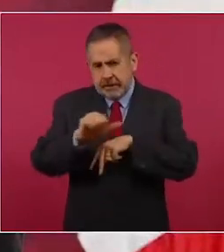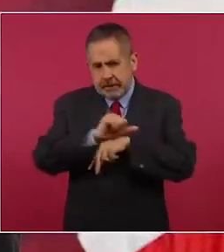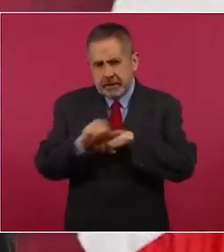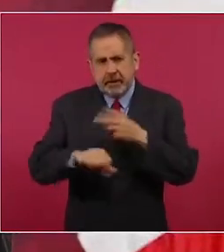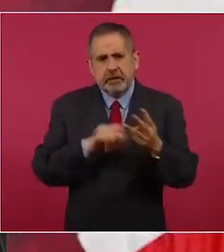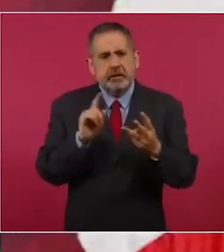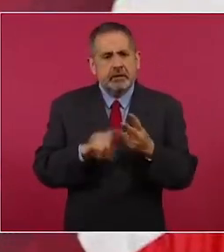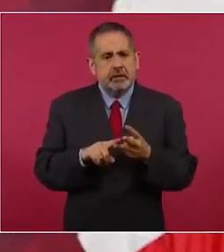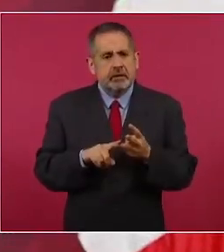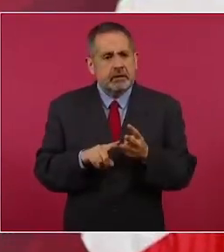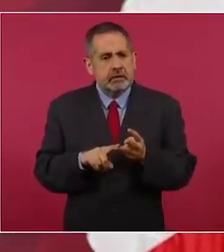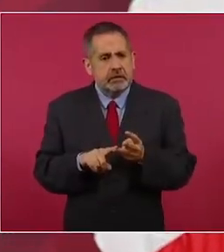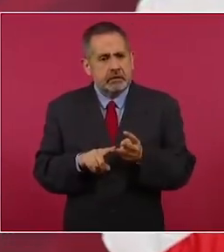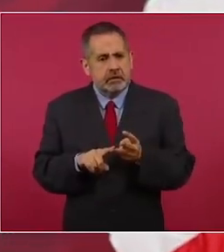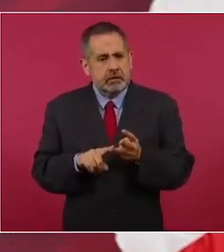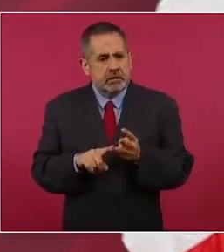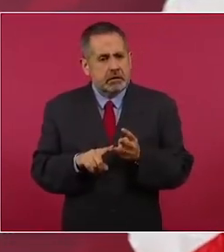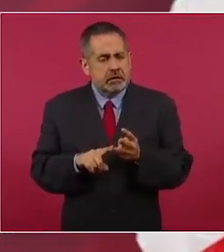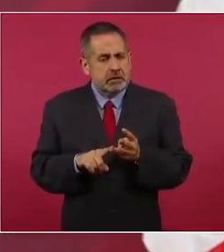Argentina,